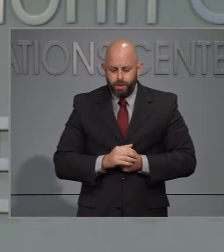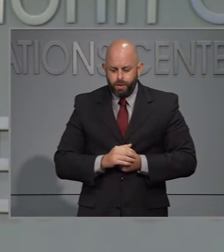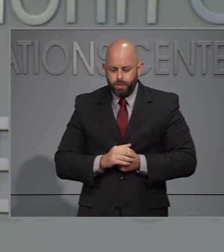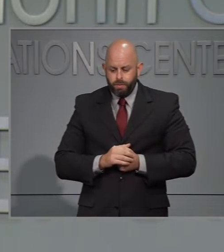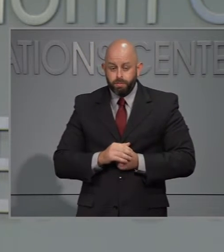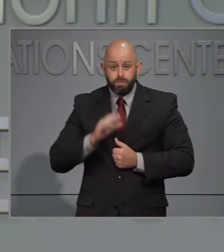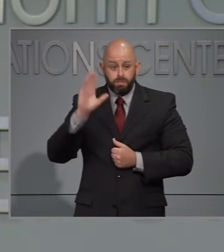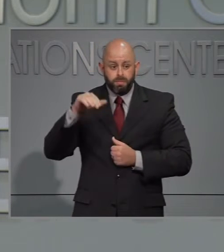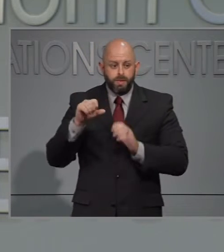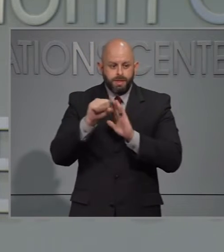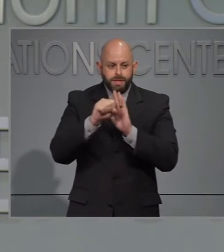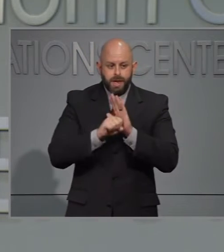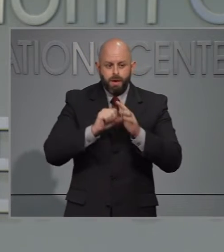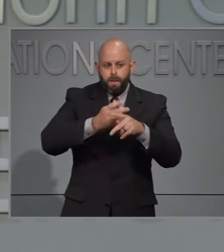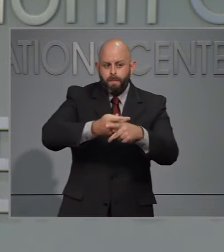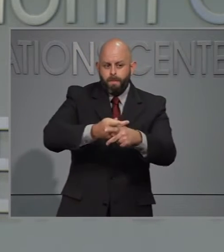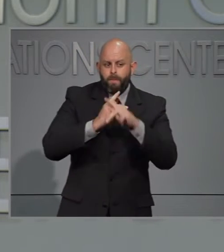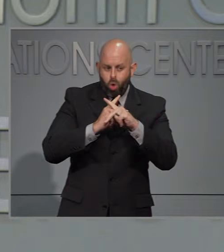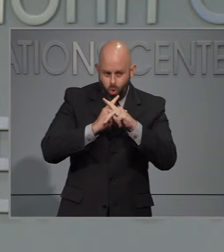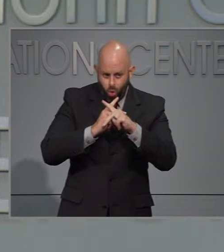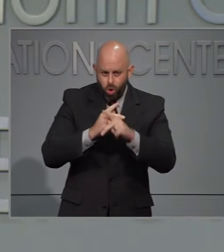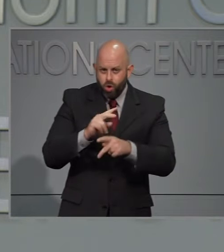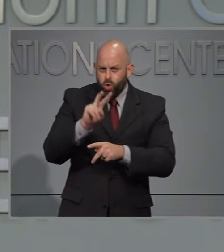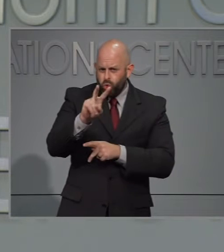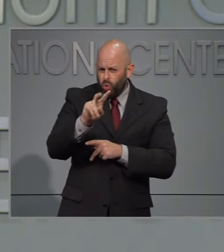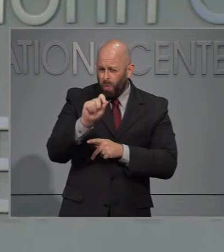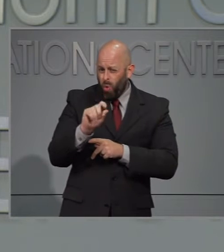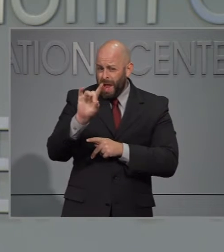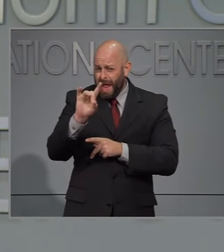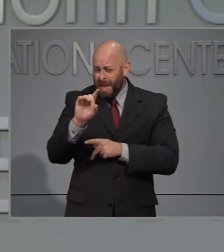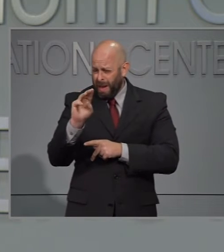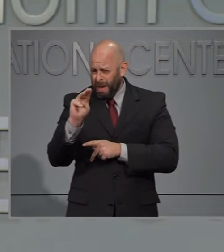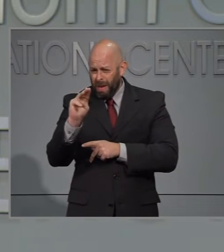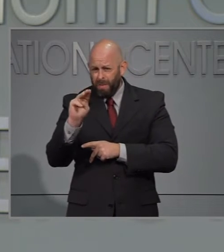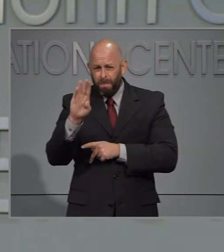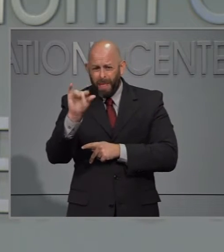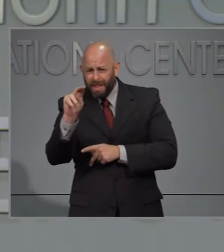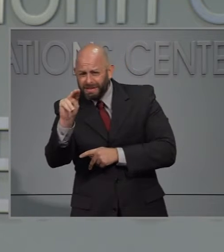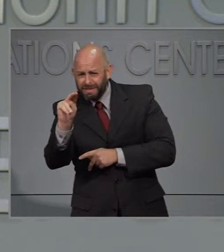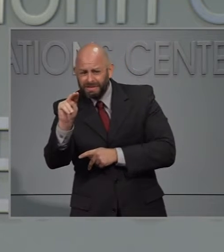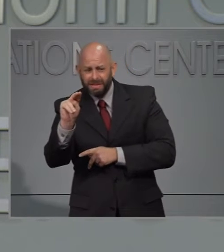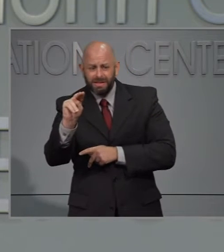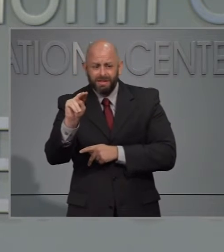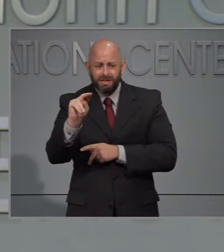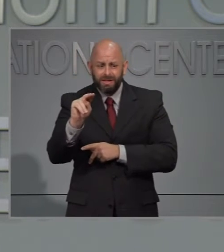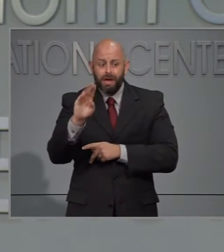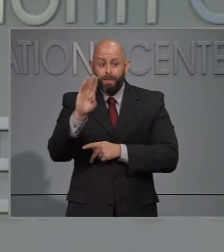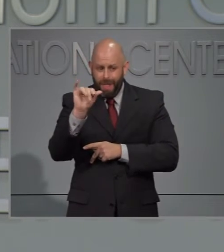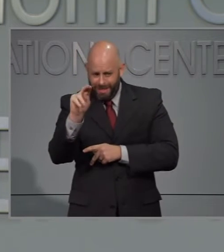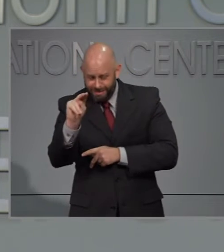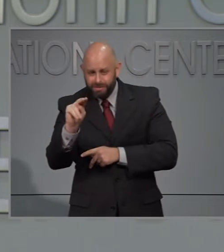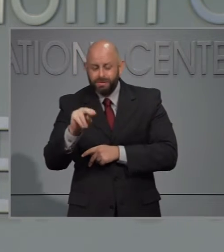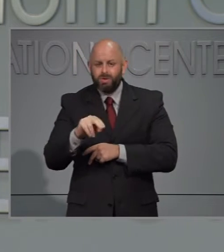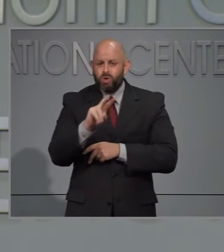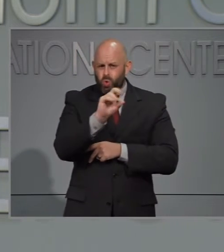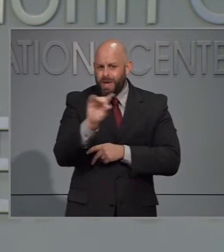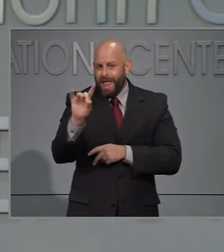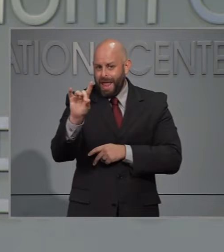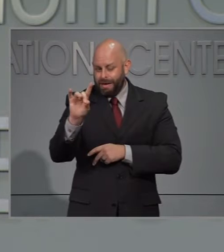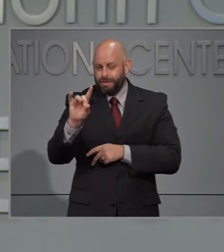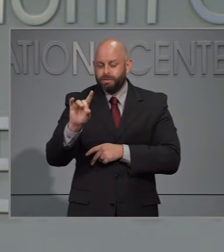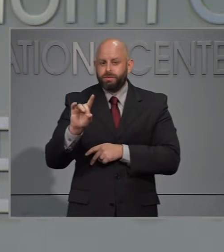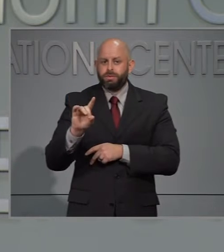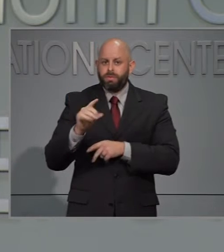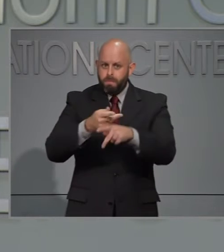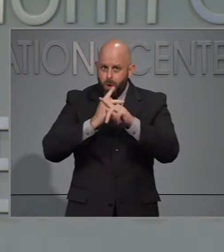2.8 mil millones en 2008 a 2011 para ayudar con la gran recesión, ¿hay alguna consideración respecto